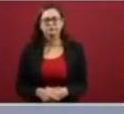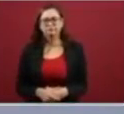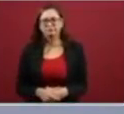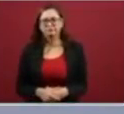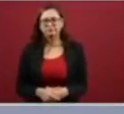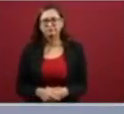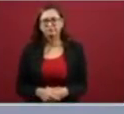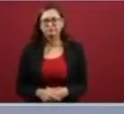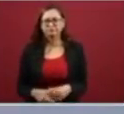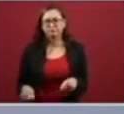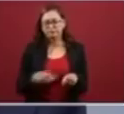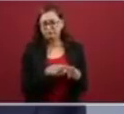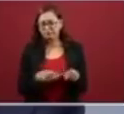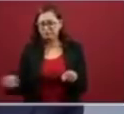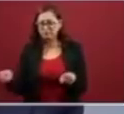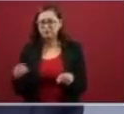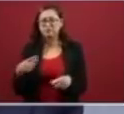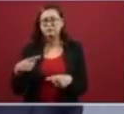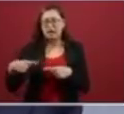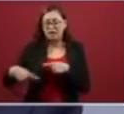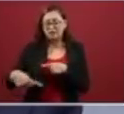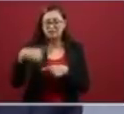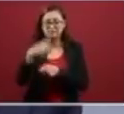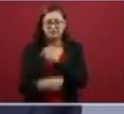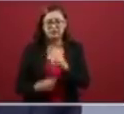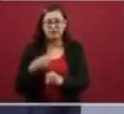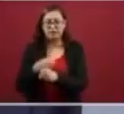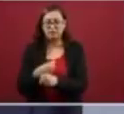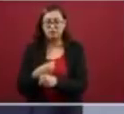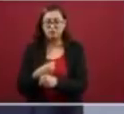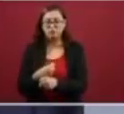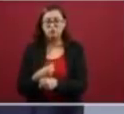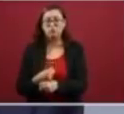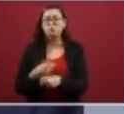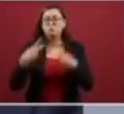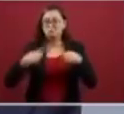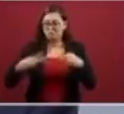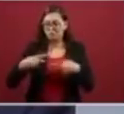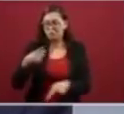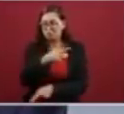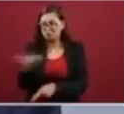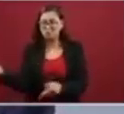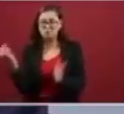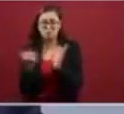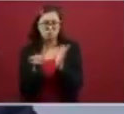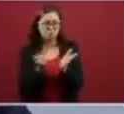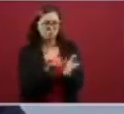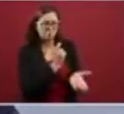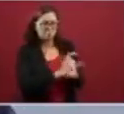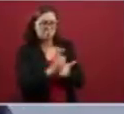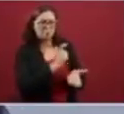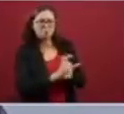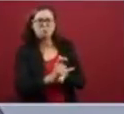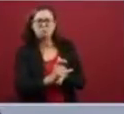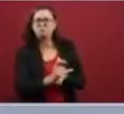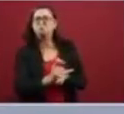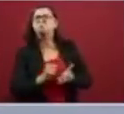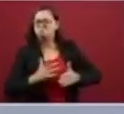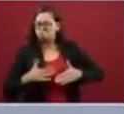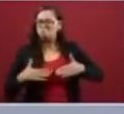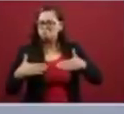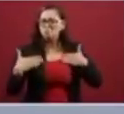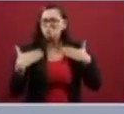año, por la confianza de los contribuyentes en el gobierno,